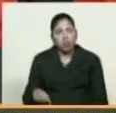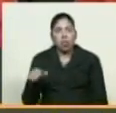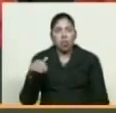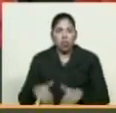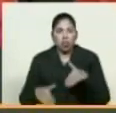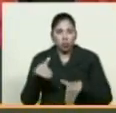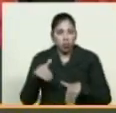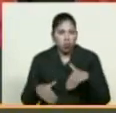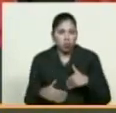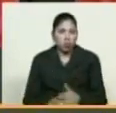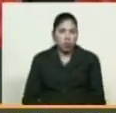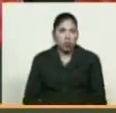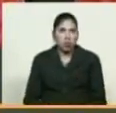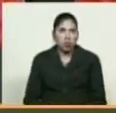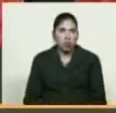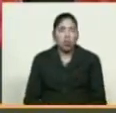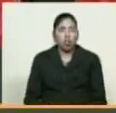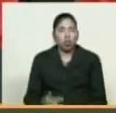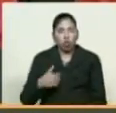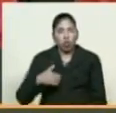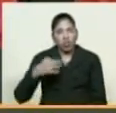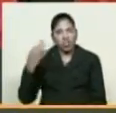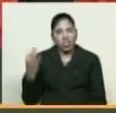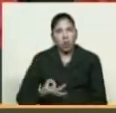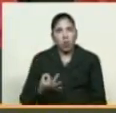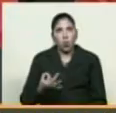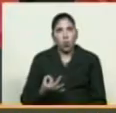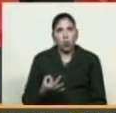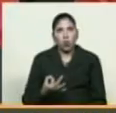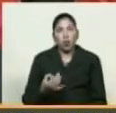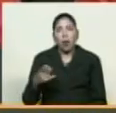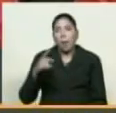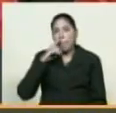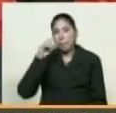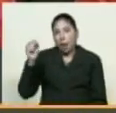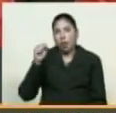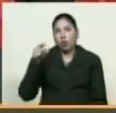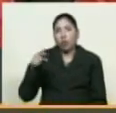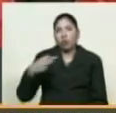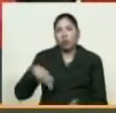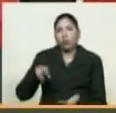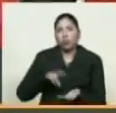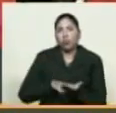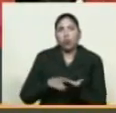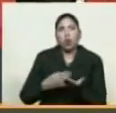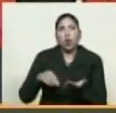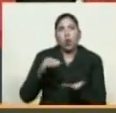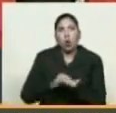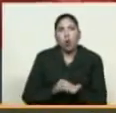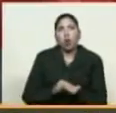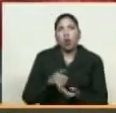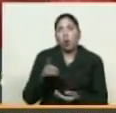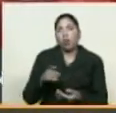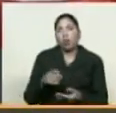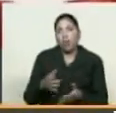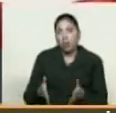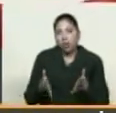verdad va a haber elecciones. Y yo estoy seguro, no tengo ninguna duda, que Nicolás Maduro va a repetir como presidente de la República. De verdad no tengo ninguna